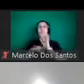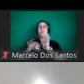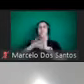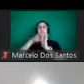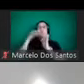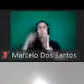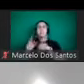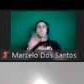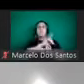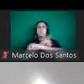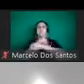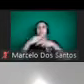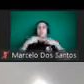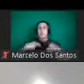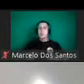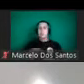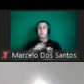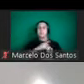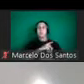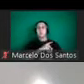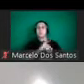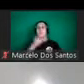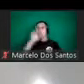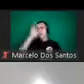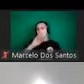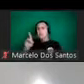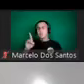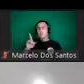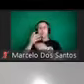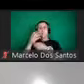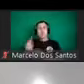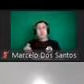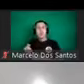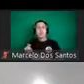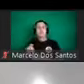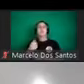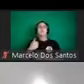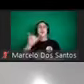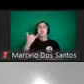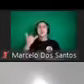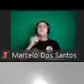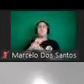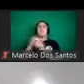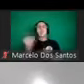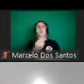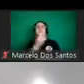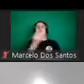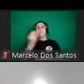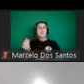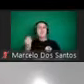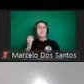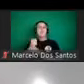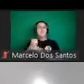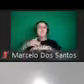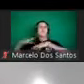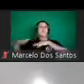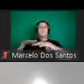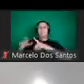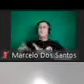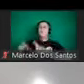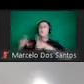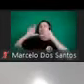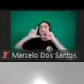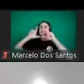con discapacidad para poder estar en el sector público y ser también servidoras y servidores, y creo que es un imperativo moral,